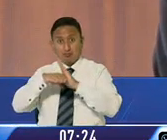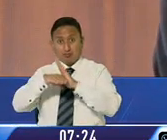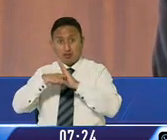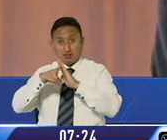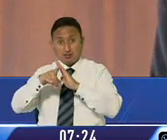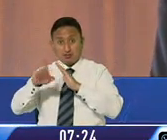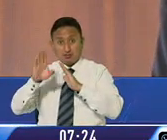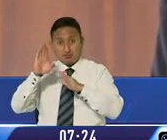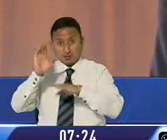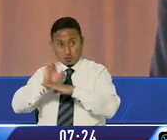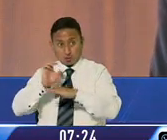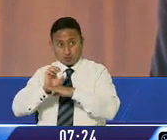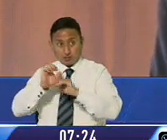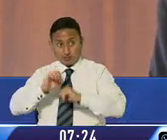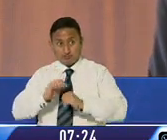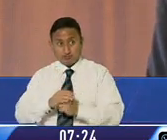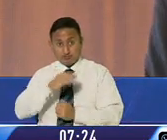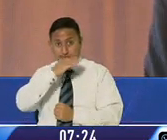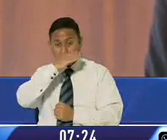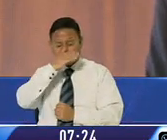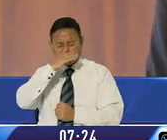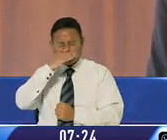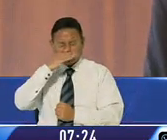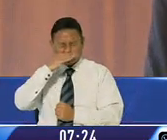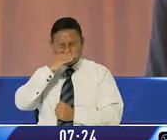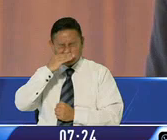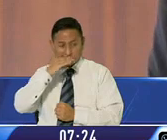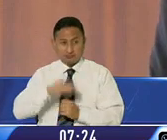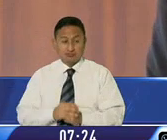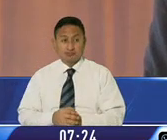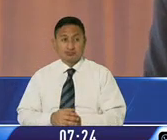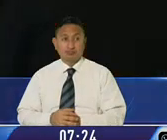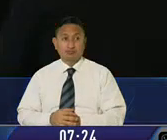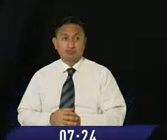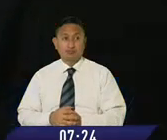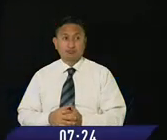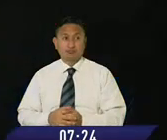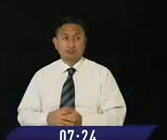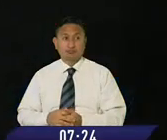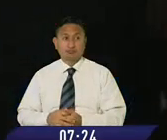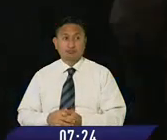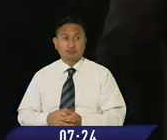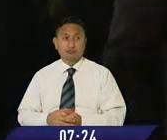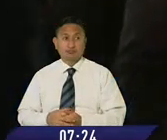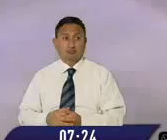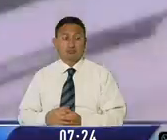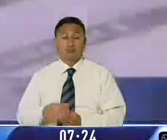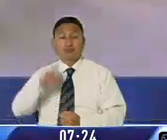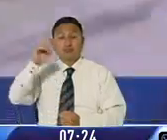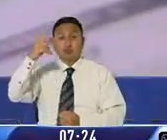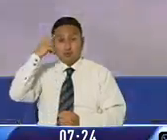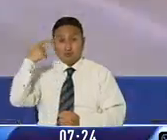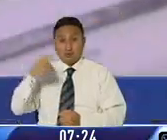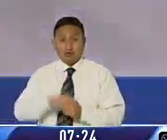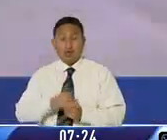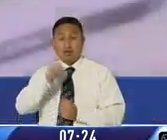siempre debió ser, y no como ha sido hasta ahora, que ha sido el banco del tormento, como digo yo. Para ello, el gobierno ha